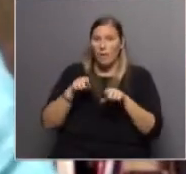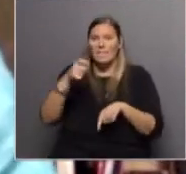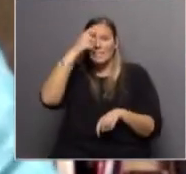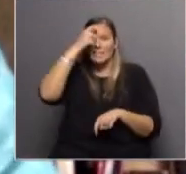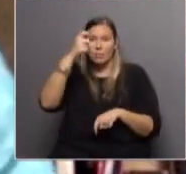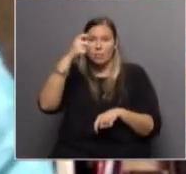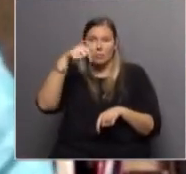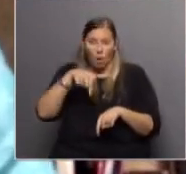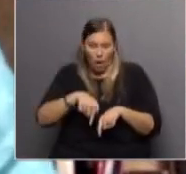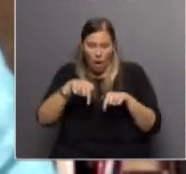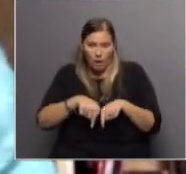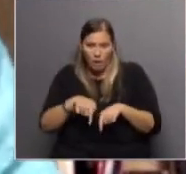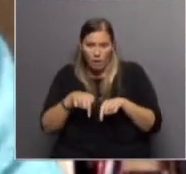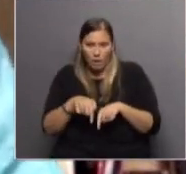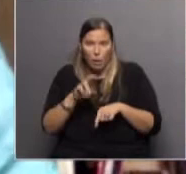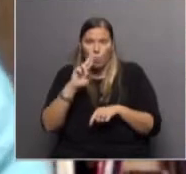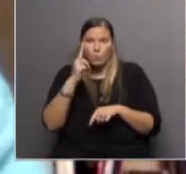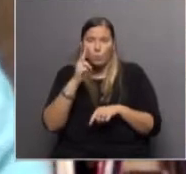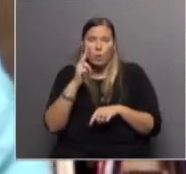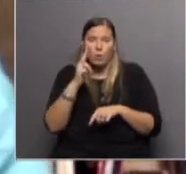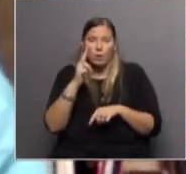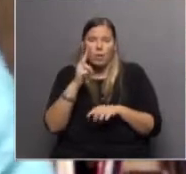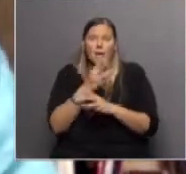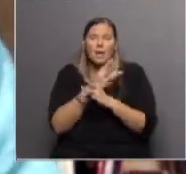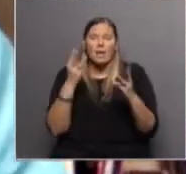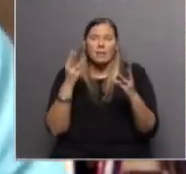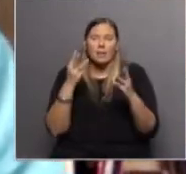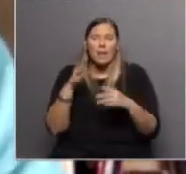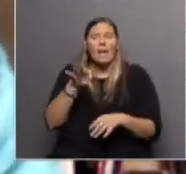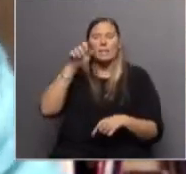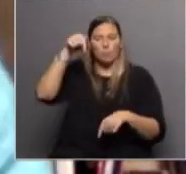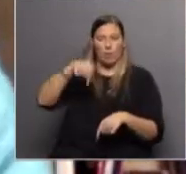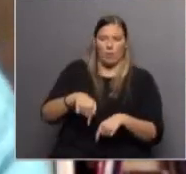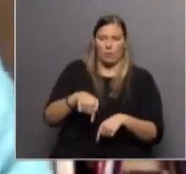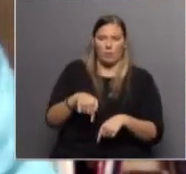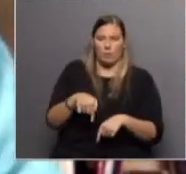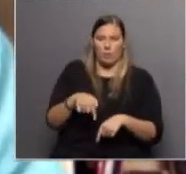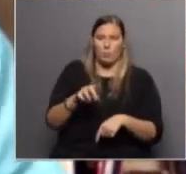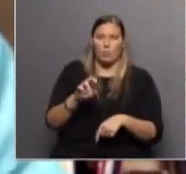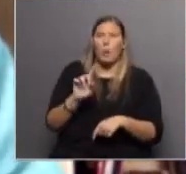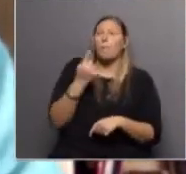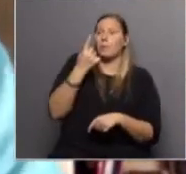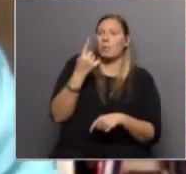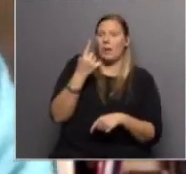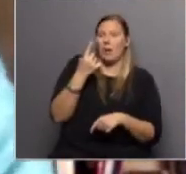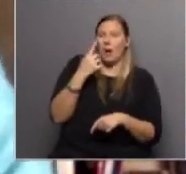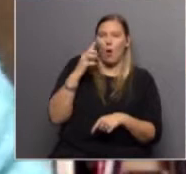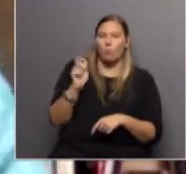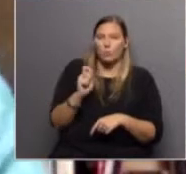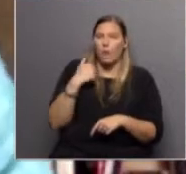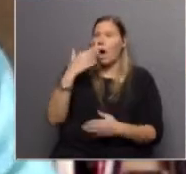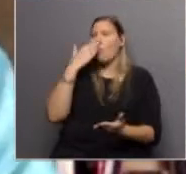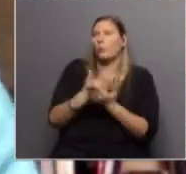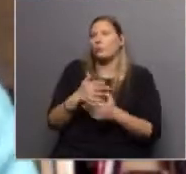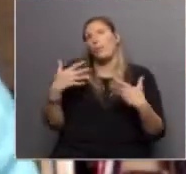científicos que estamos acá, estamos en Uruguay en general, porque elegimos Uruguay y porque Uruguay fue nuestra primera opción, ¿no? No es nuestra